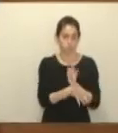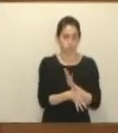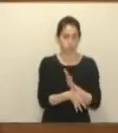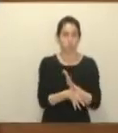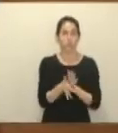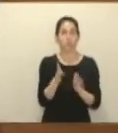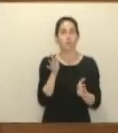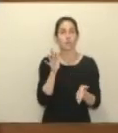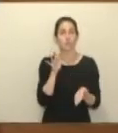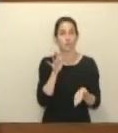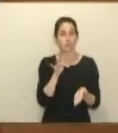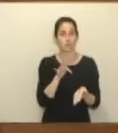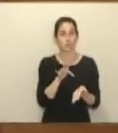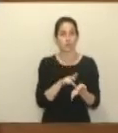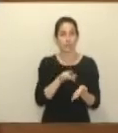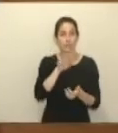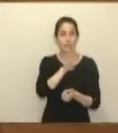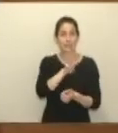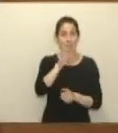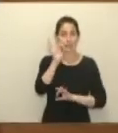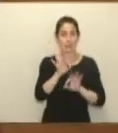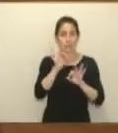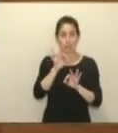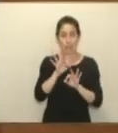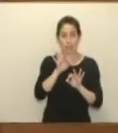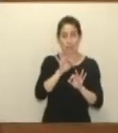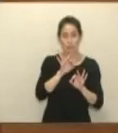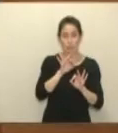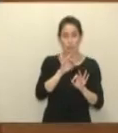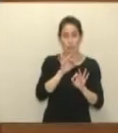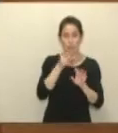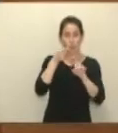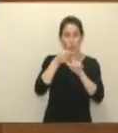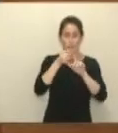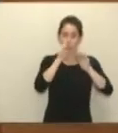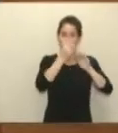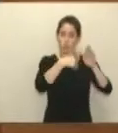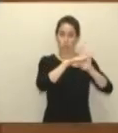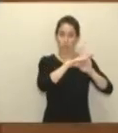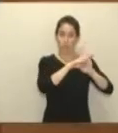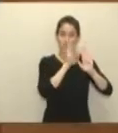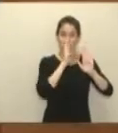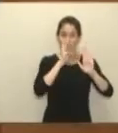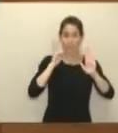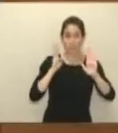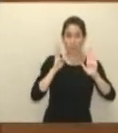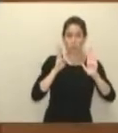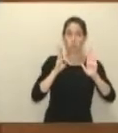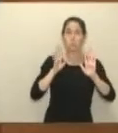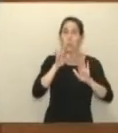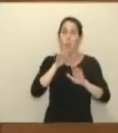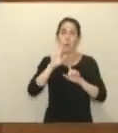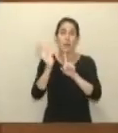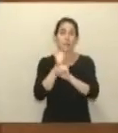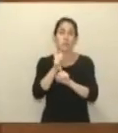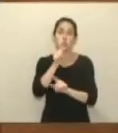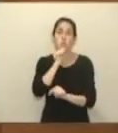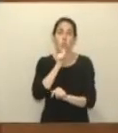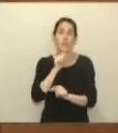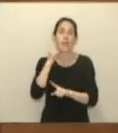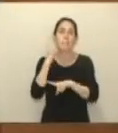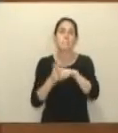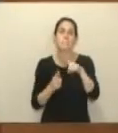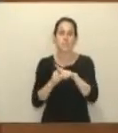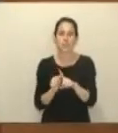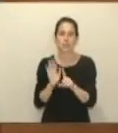de haber tenido que alcanzar ese 33%, estamos todavía por debajo de la mitad. Estamos también muy alejados